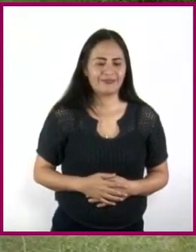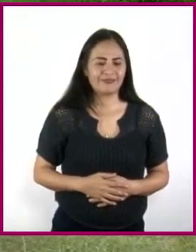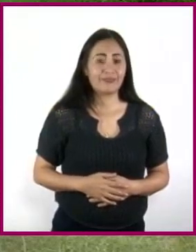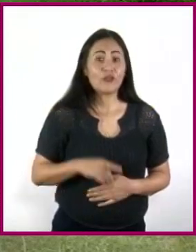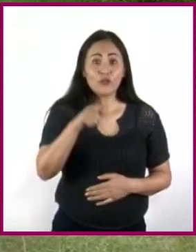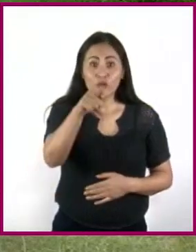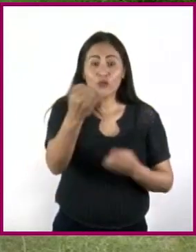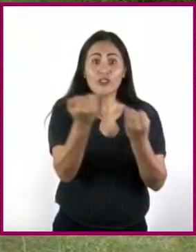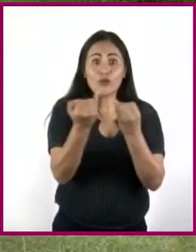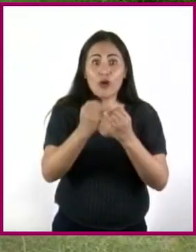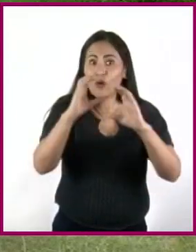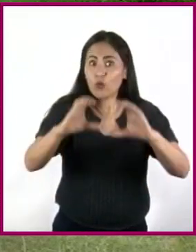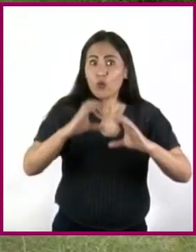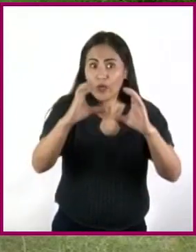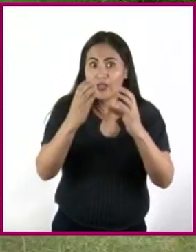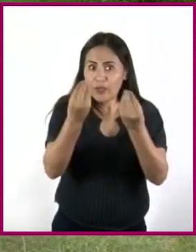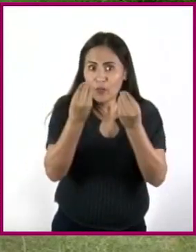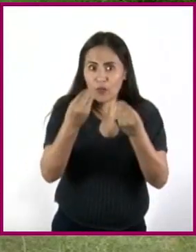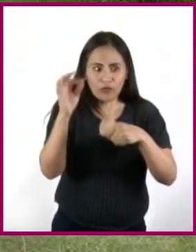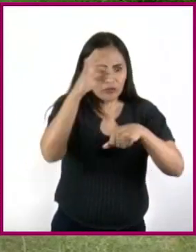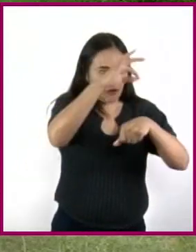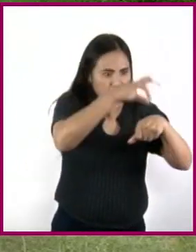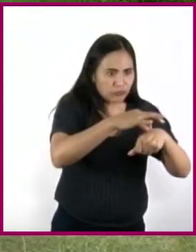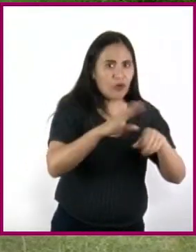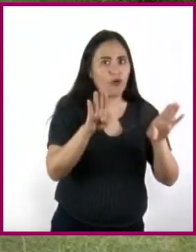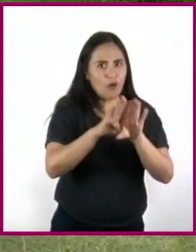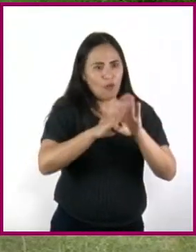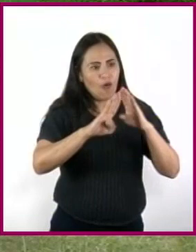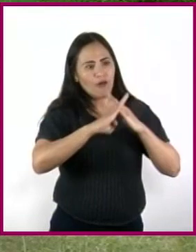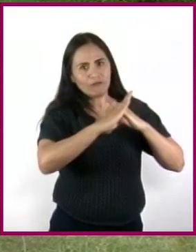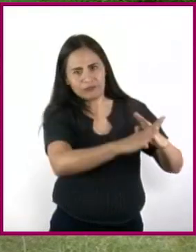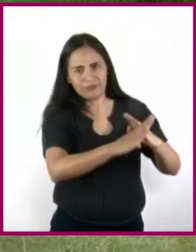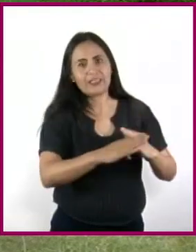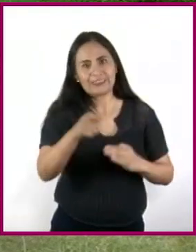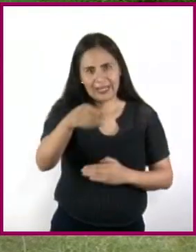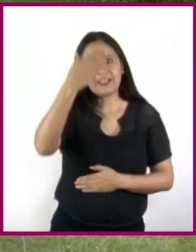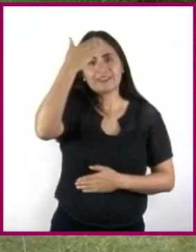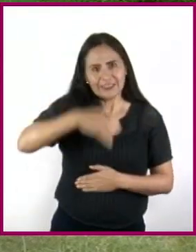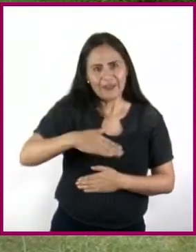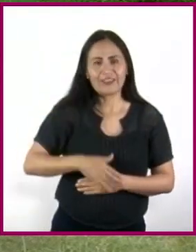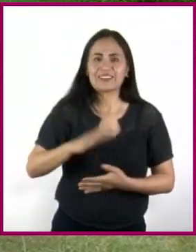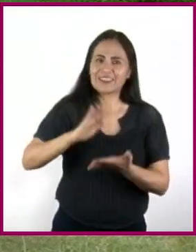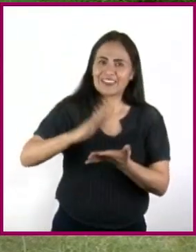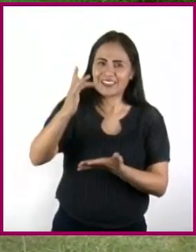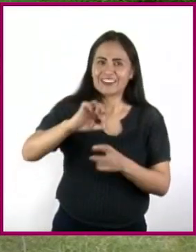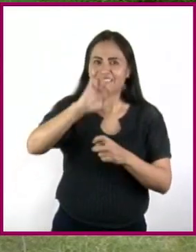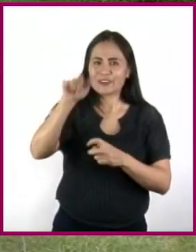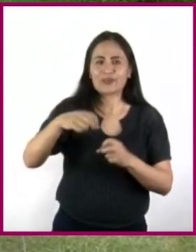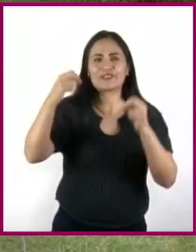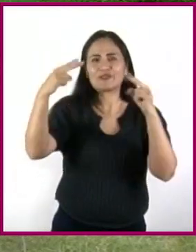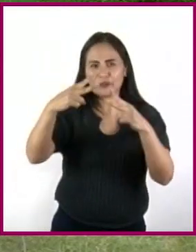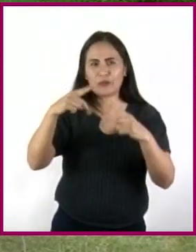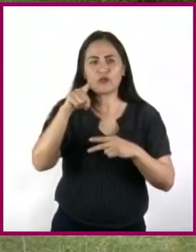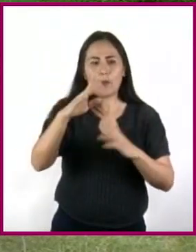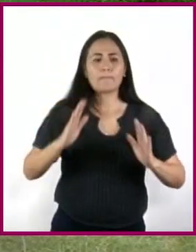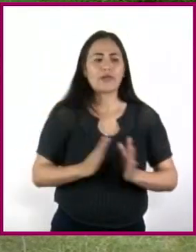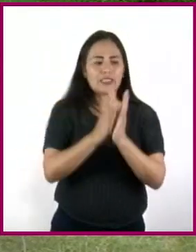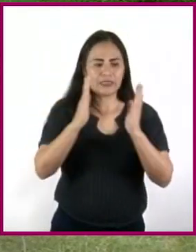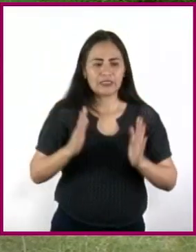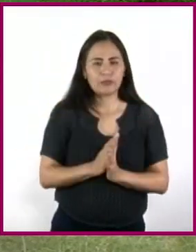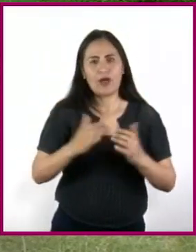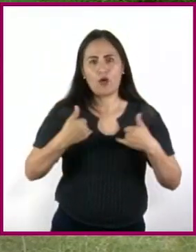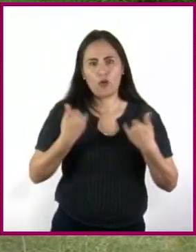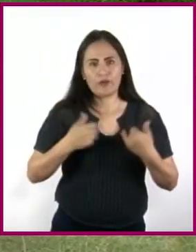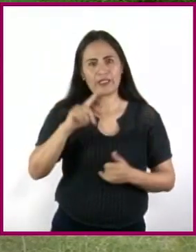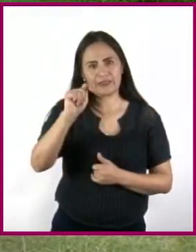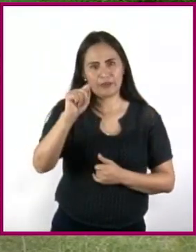Y tú también cuídate mucho de los mosquitos. Ya sabes cómo hacerle. Gracias. Hasta la próxima. Participa con Jóvenes en TV y haz